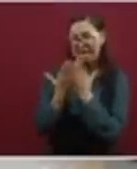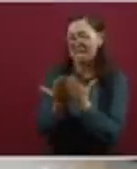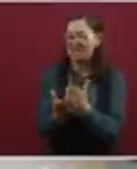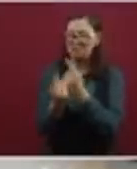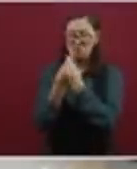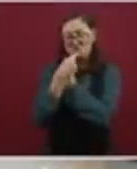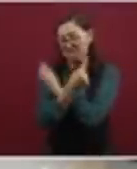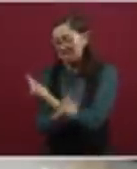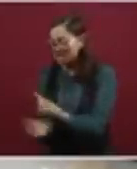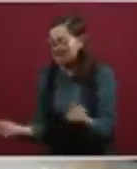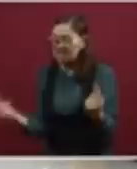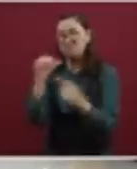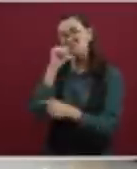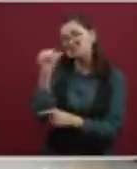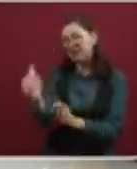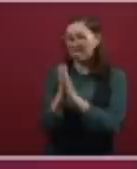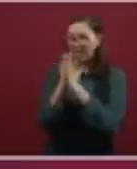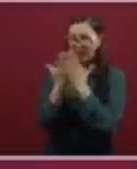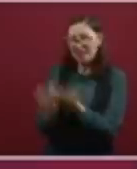los niños sin libros.